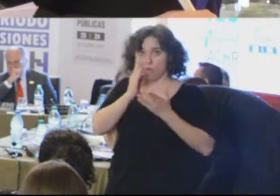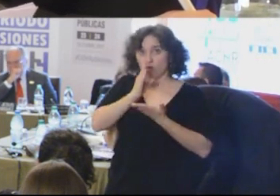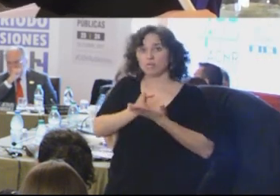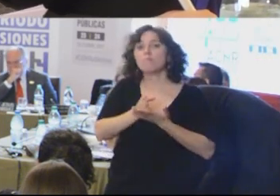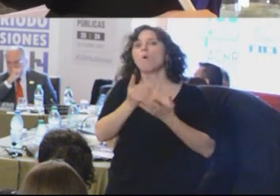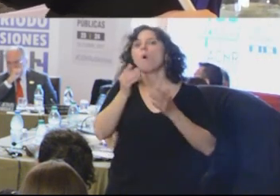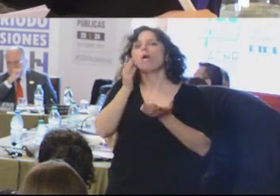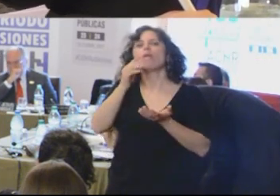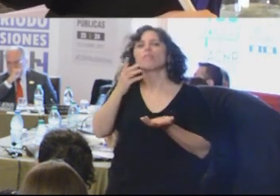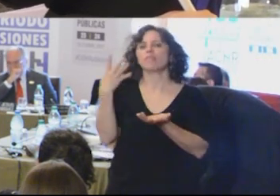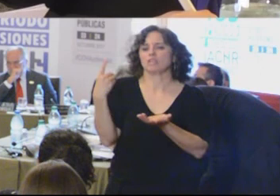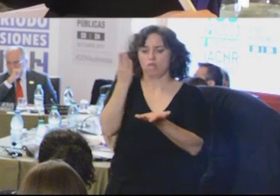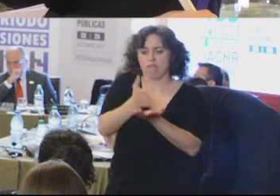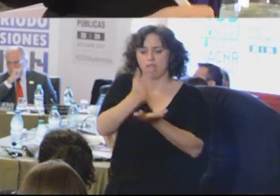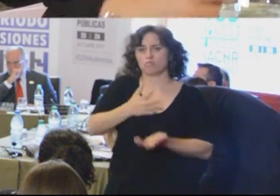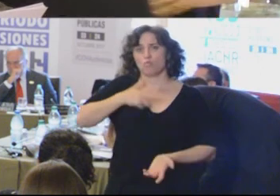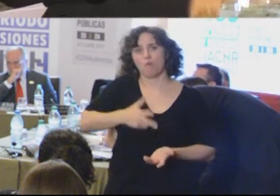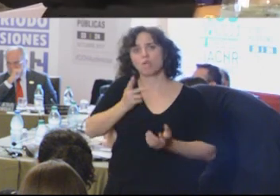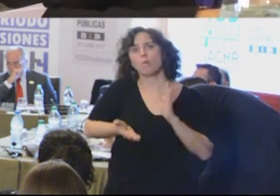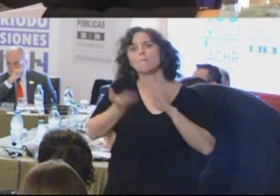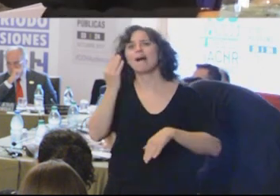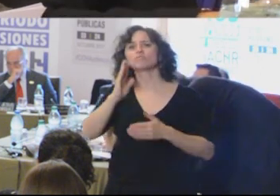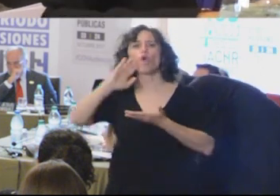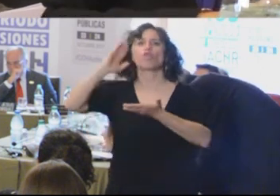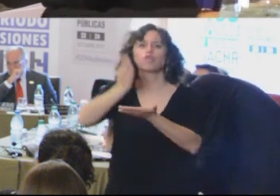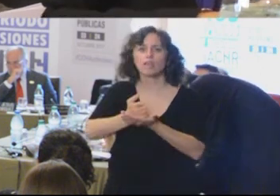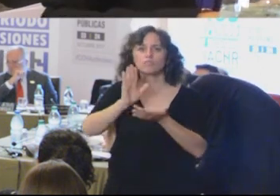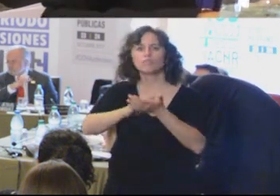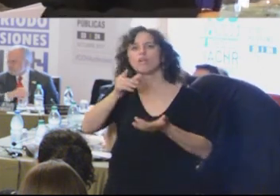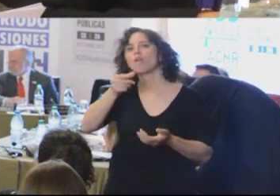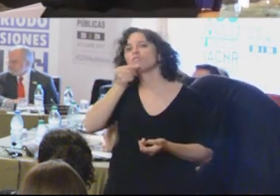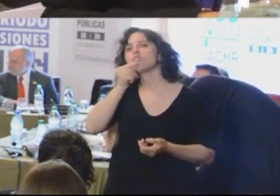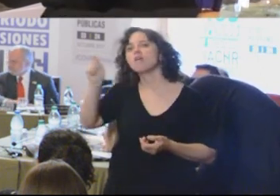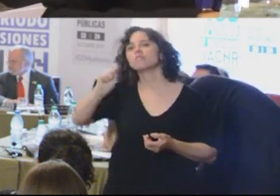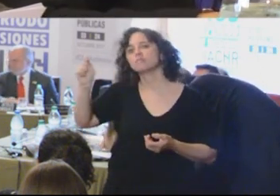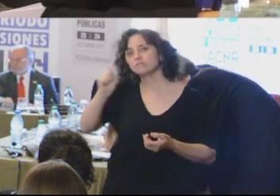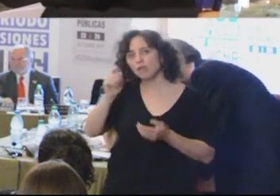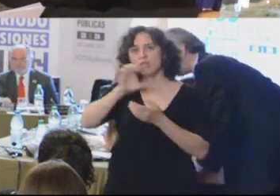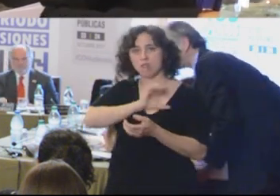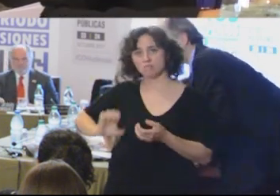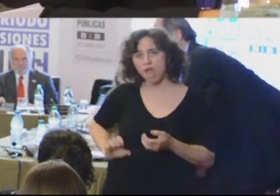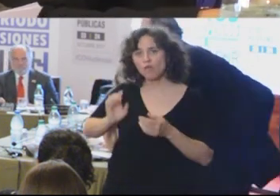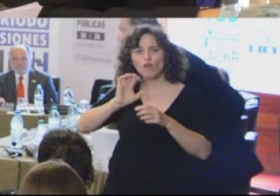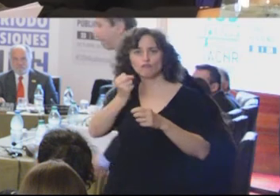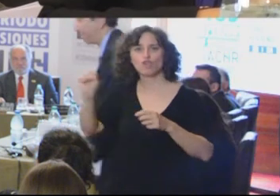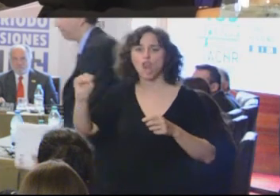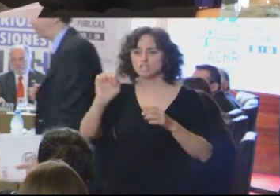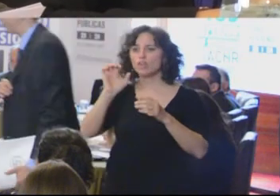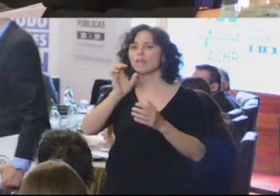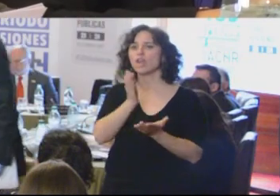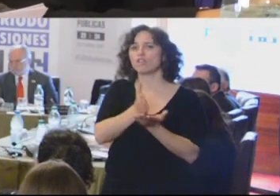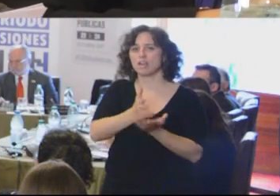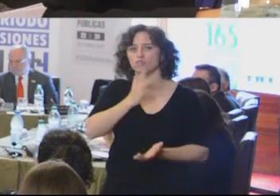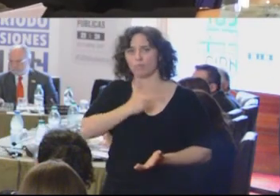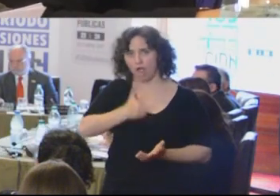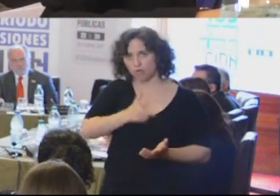hay mayores judicialización es y condenas contra los agentes del estado por graves violaciones a los derechos humanos en